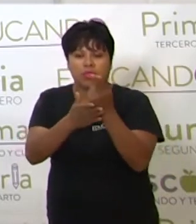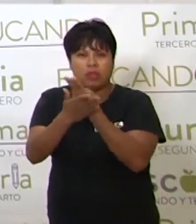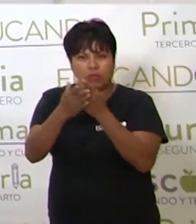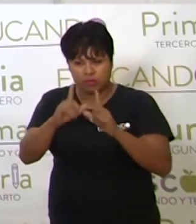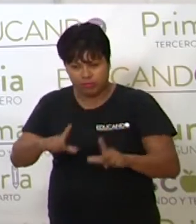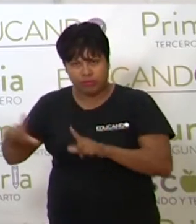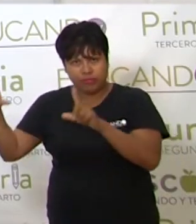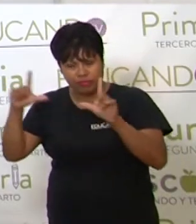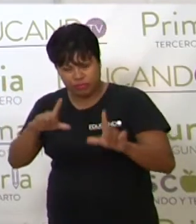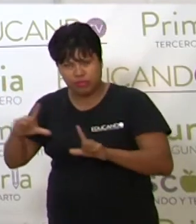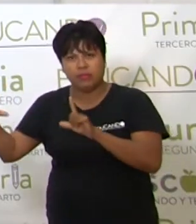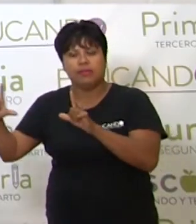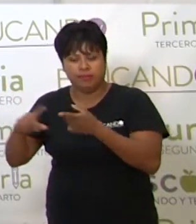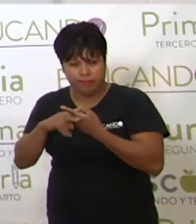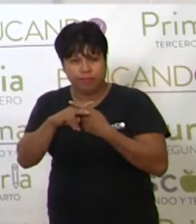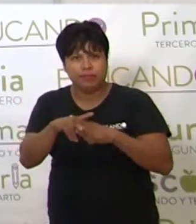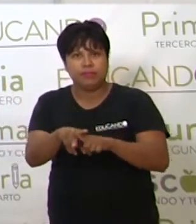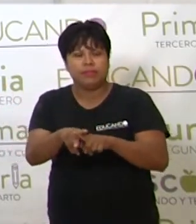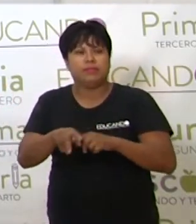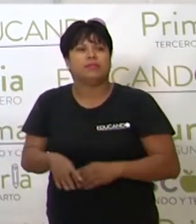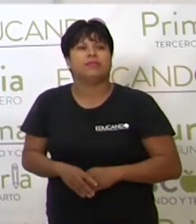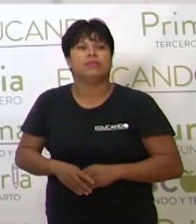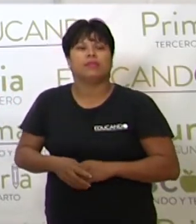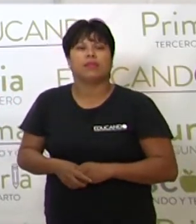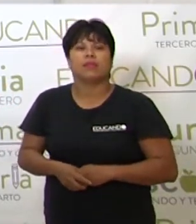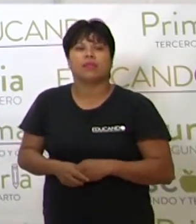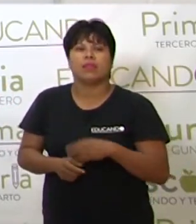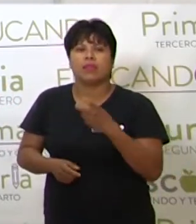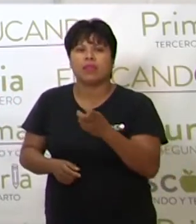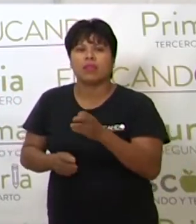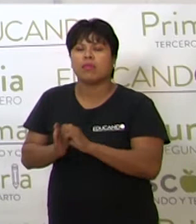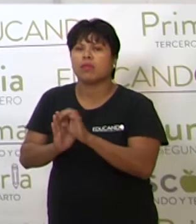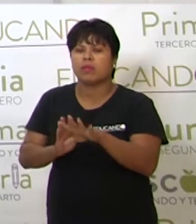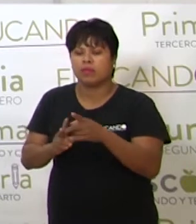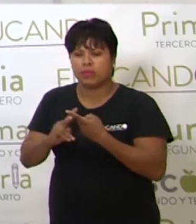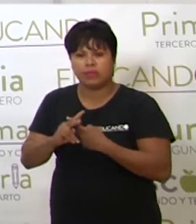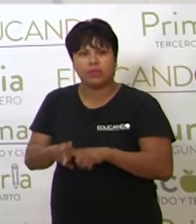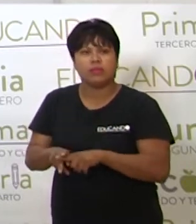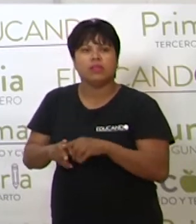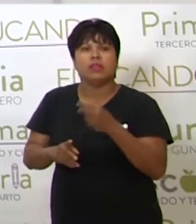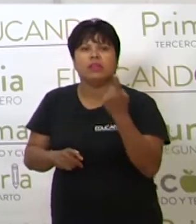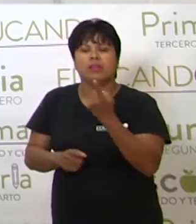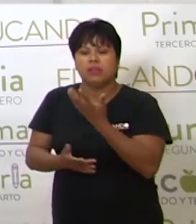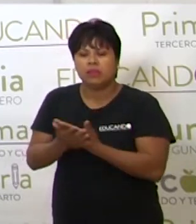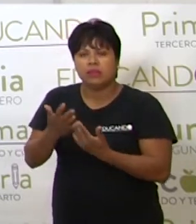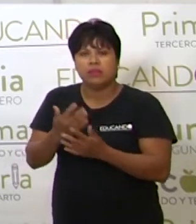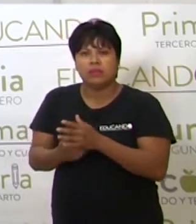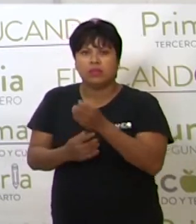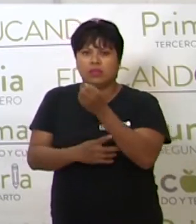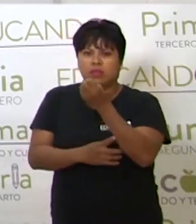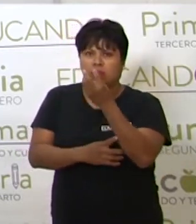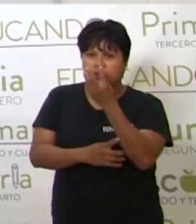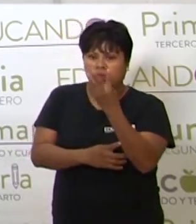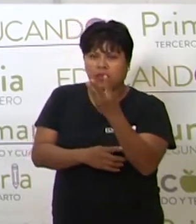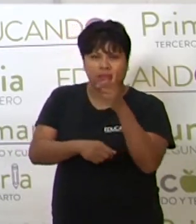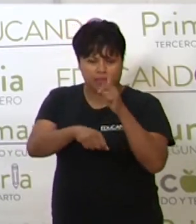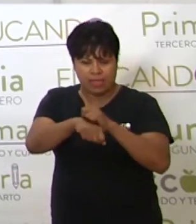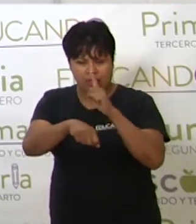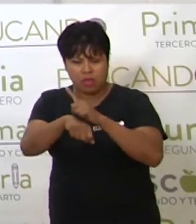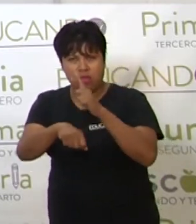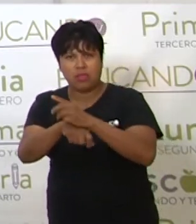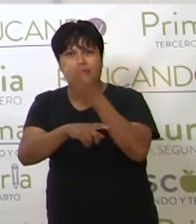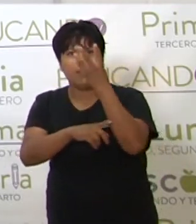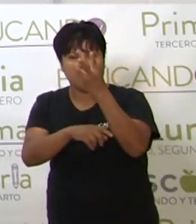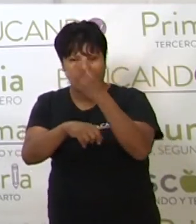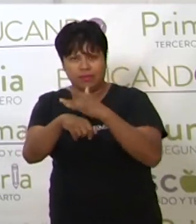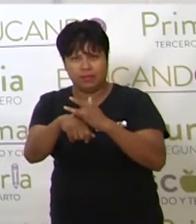bueno vamos a empezar con qué se producen todos los días se producen tres casos los voy a